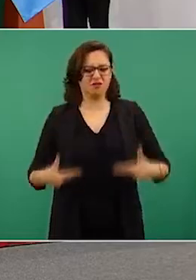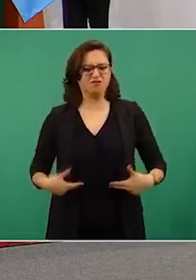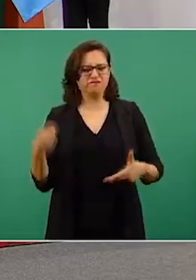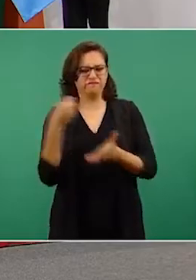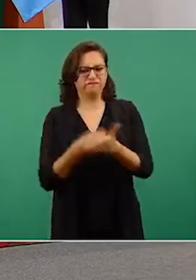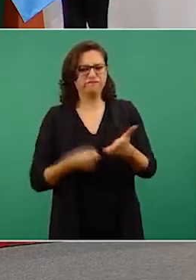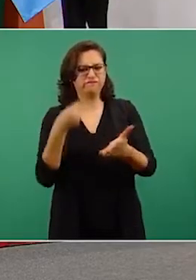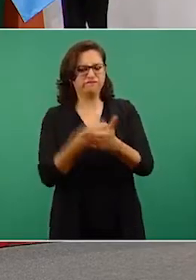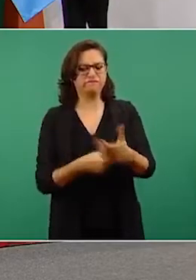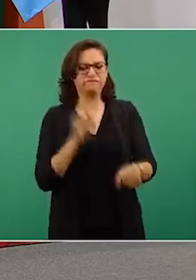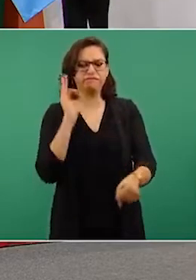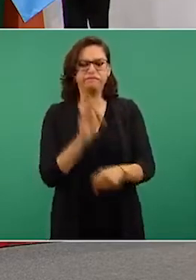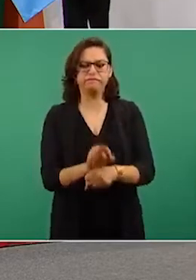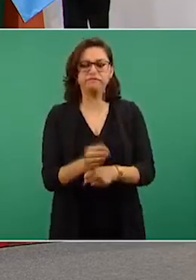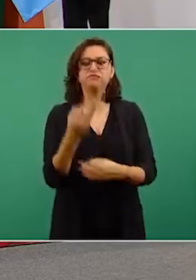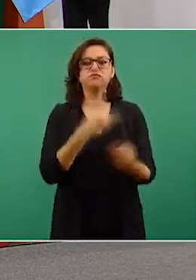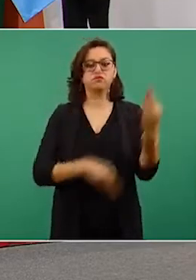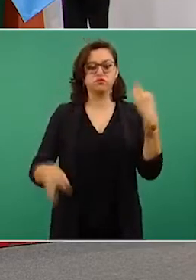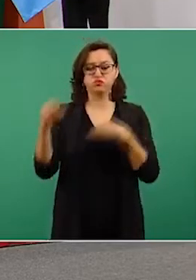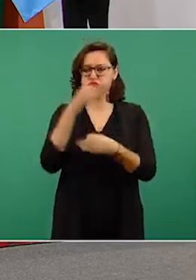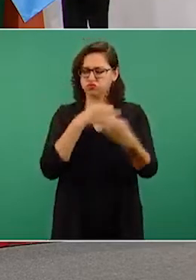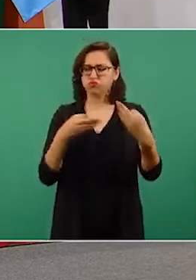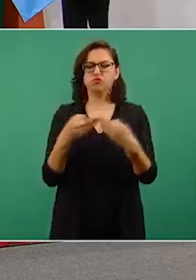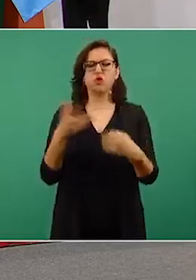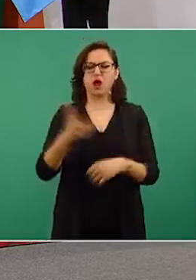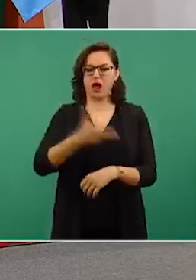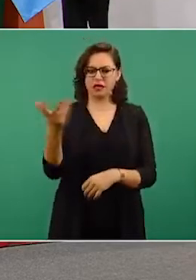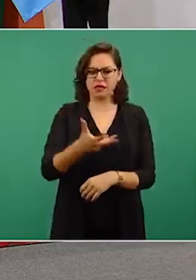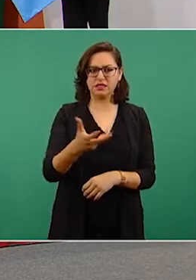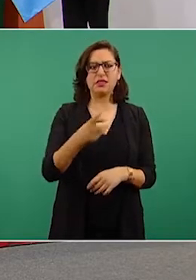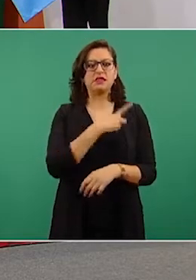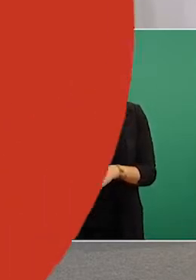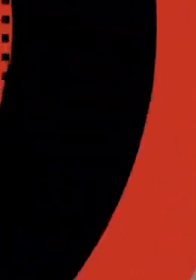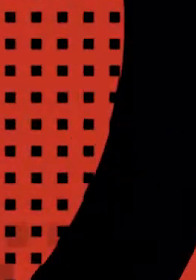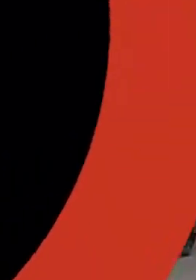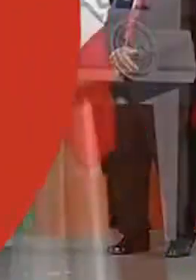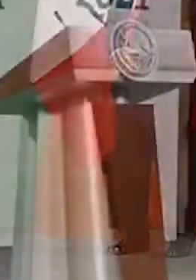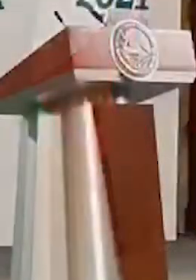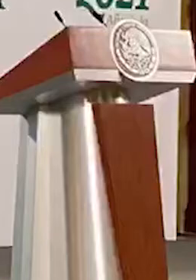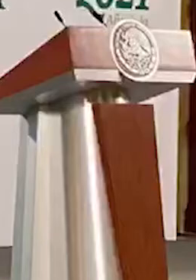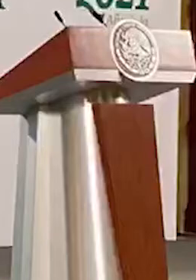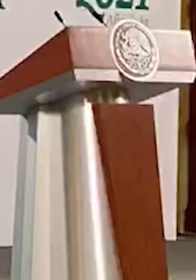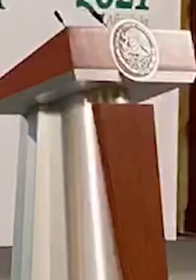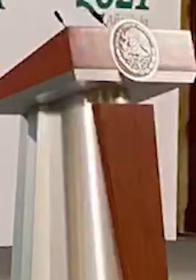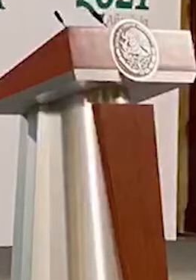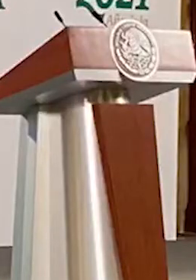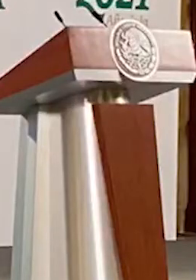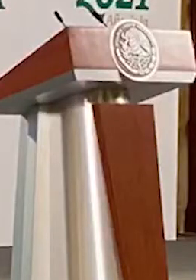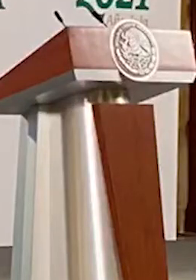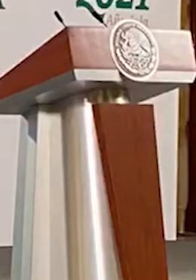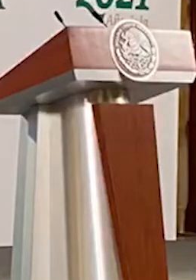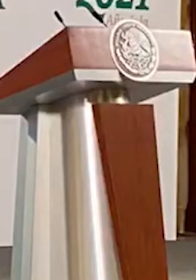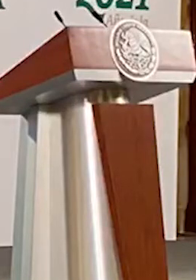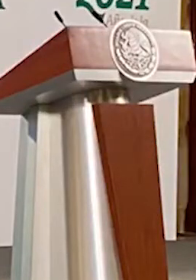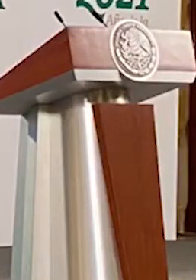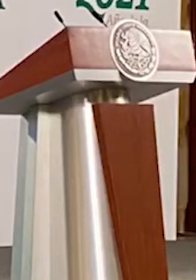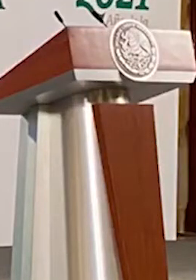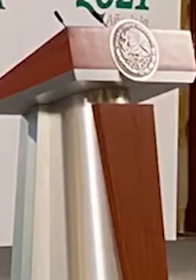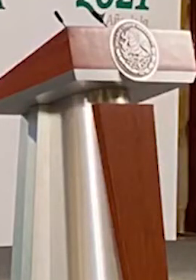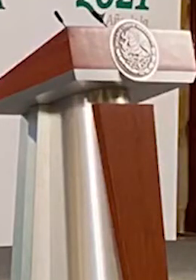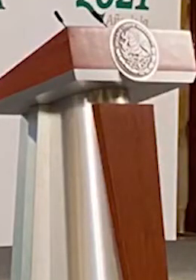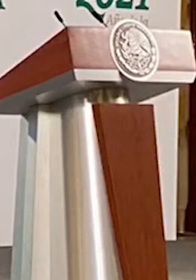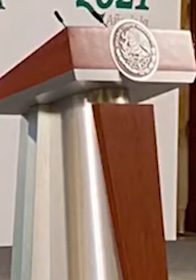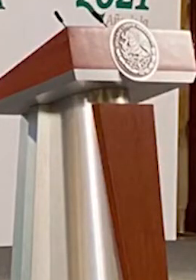dirigida a todos y debe ser llevada a cabo por todos, mujeres y hombres por igual. En este marco y al dar por